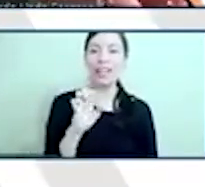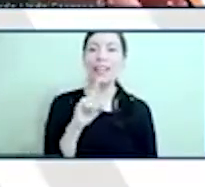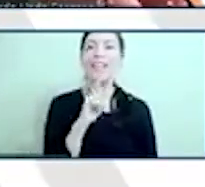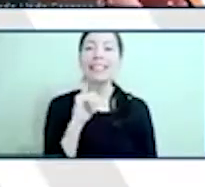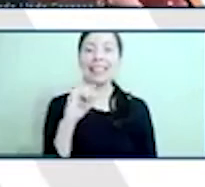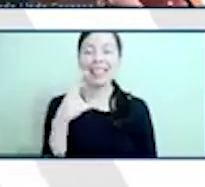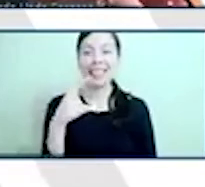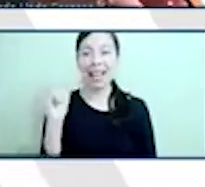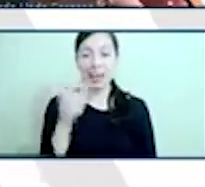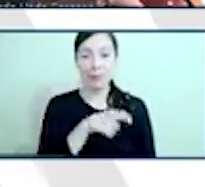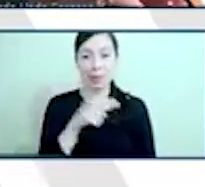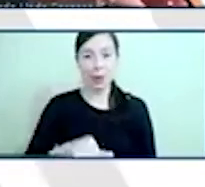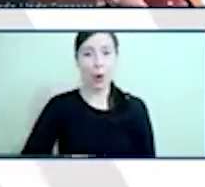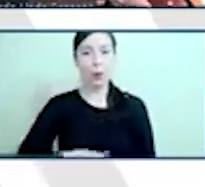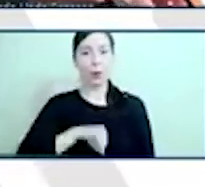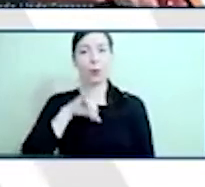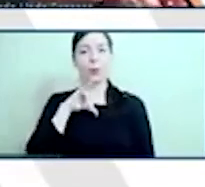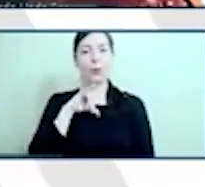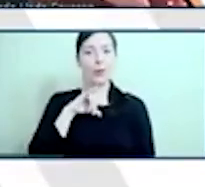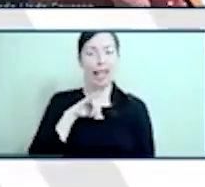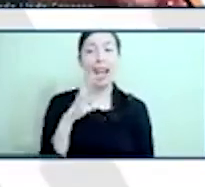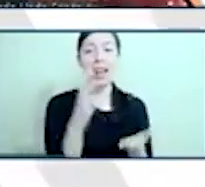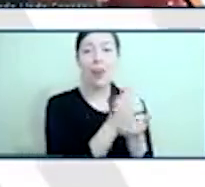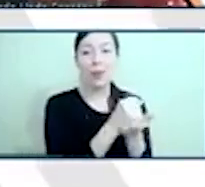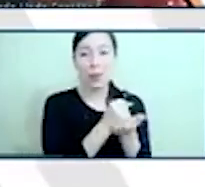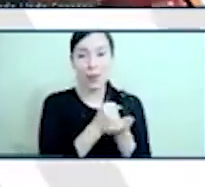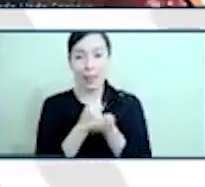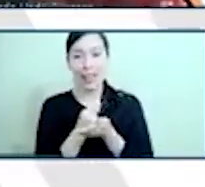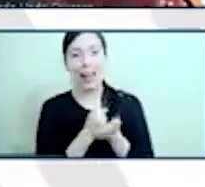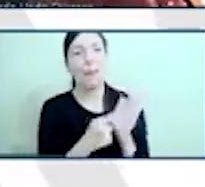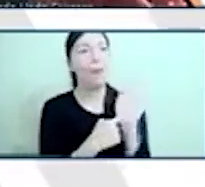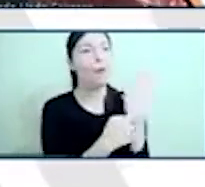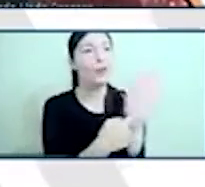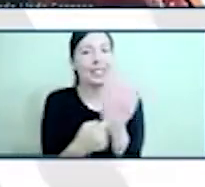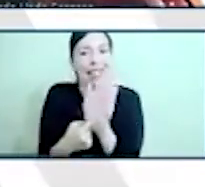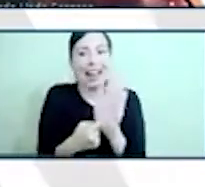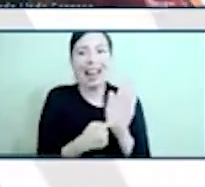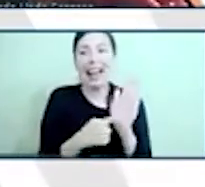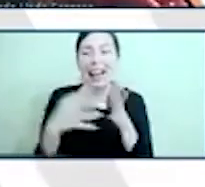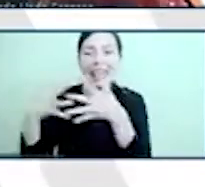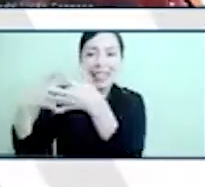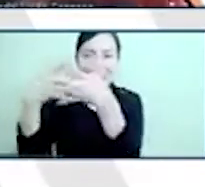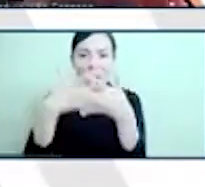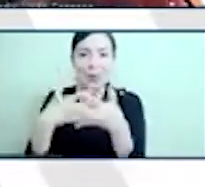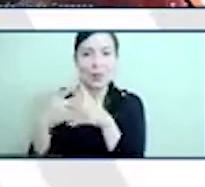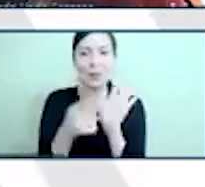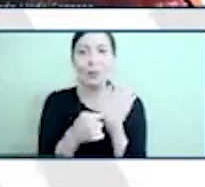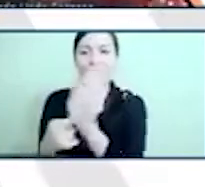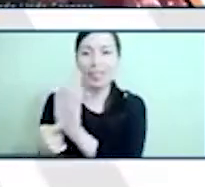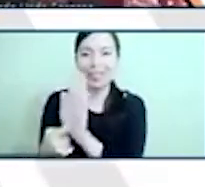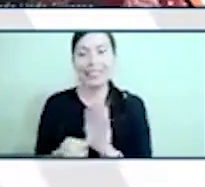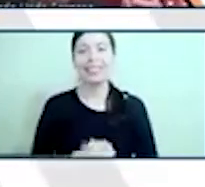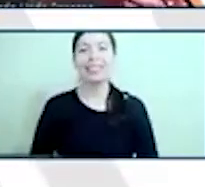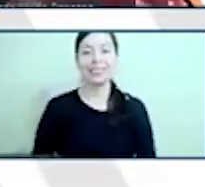de lo que habían logrado y se lo echaron en cara una y otra vez a los estadounidenses, veamos un poquito